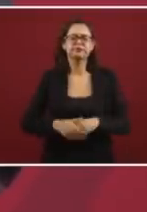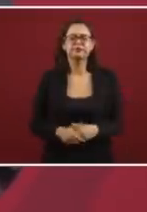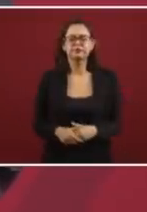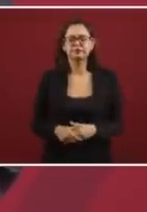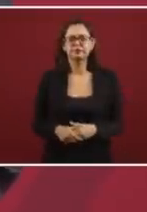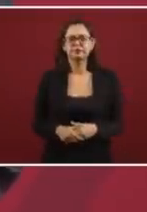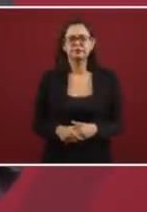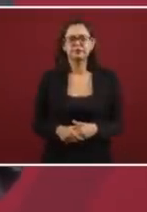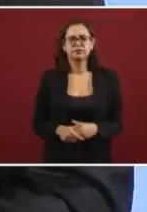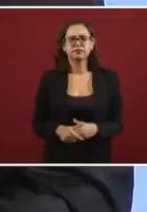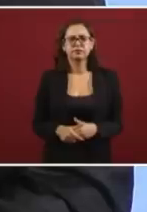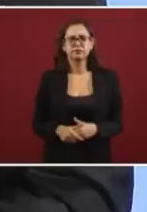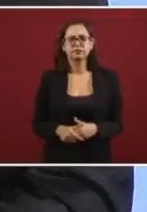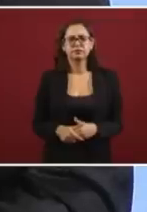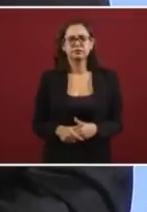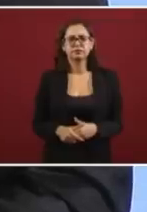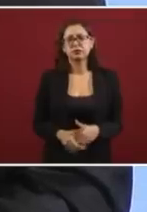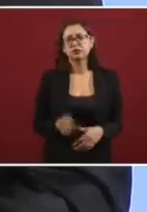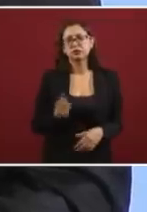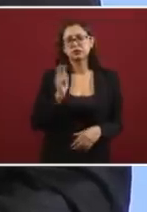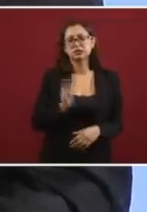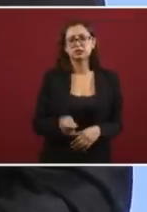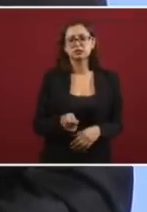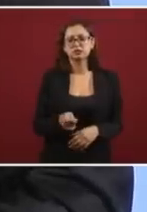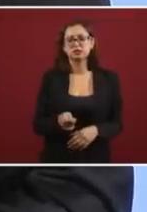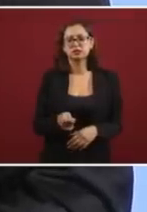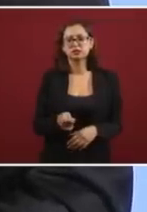estamos hablando que